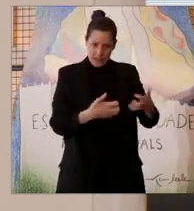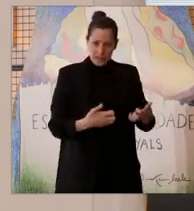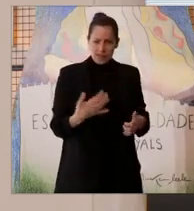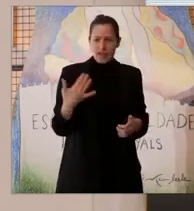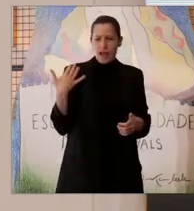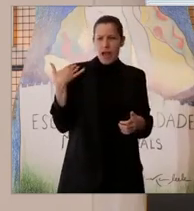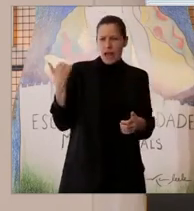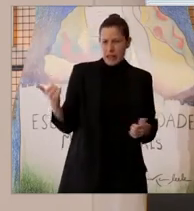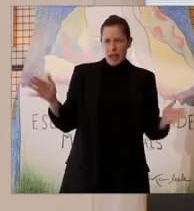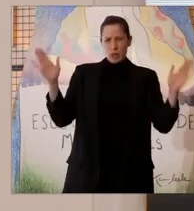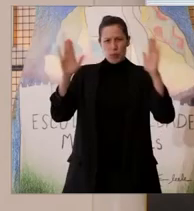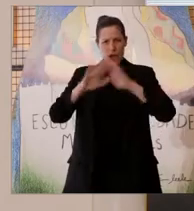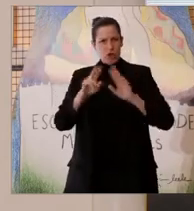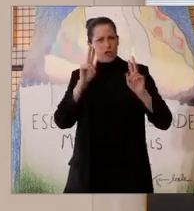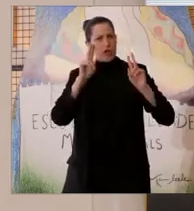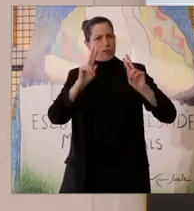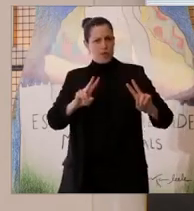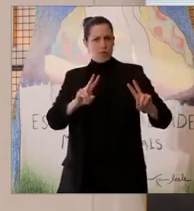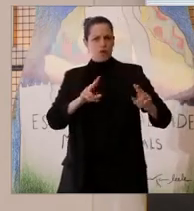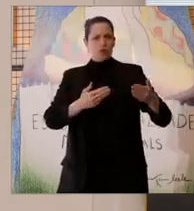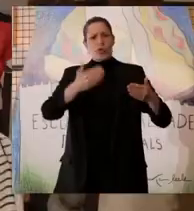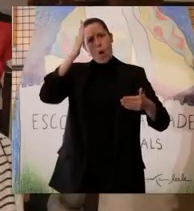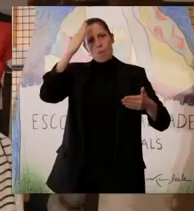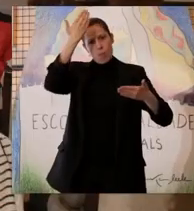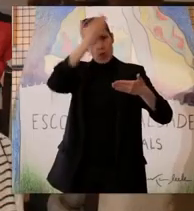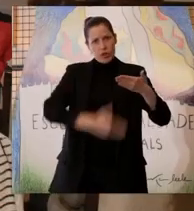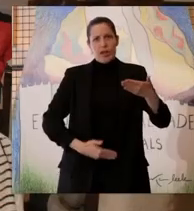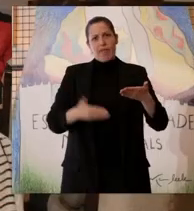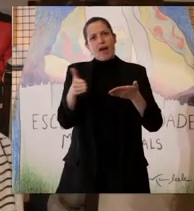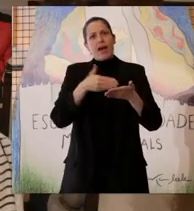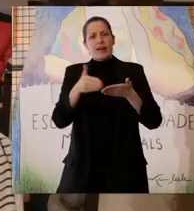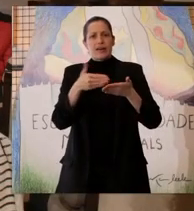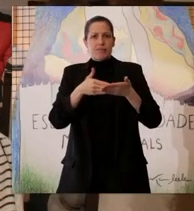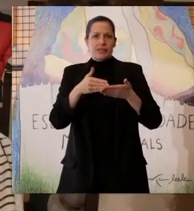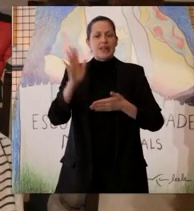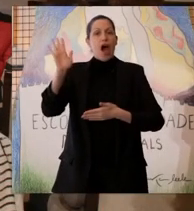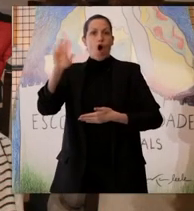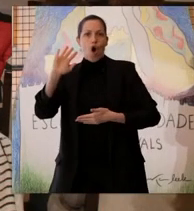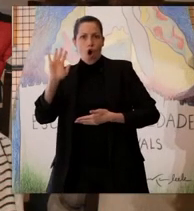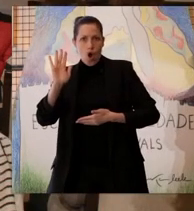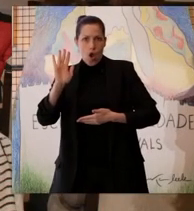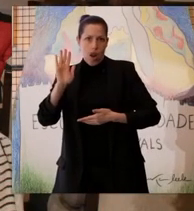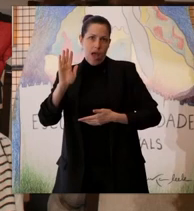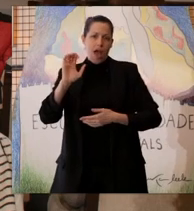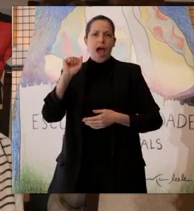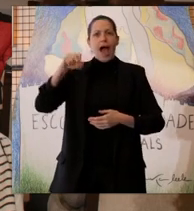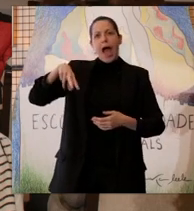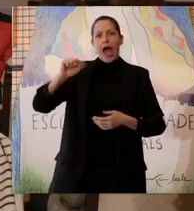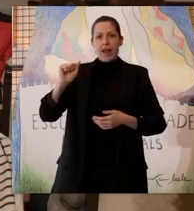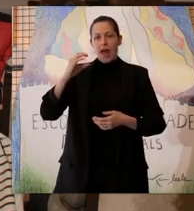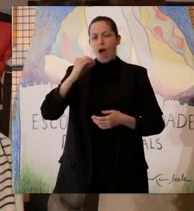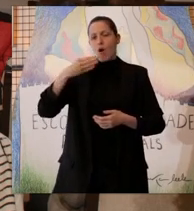veíamos la portada de la revista Hola con Ana Obregón saliendo de esa clínica en silla de ruedas con su